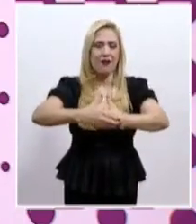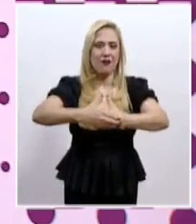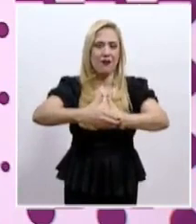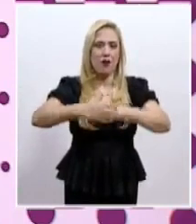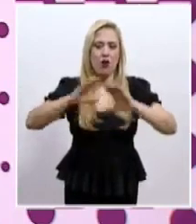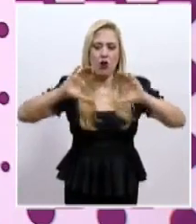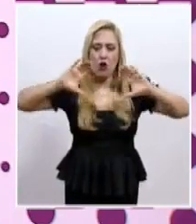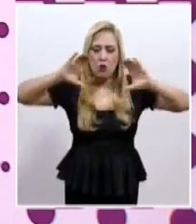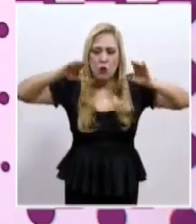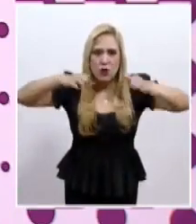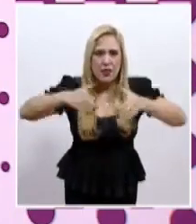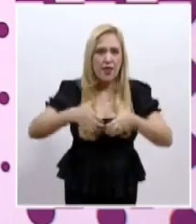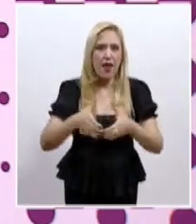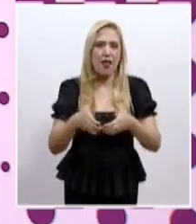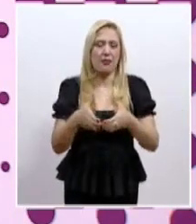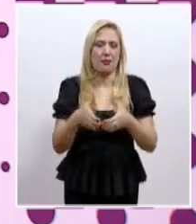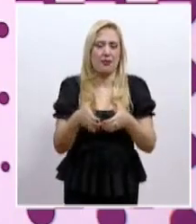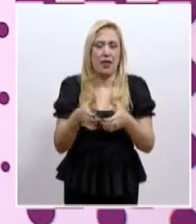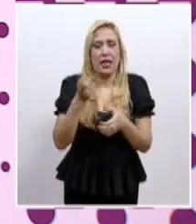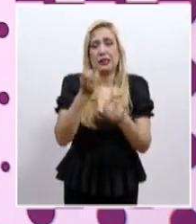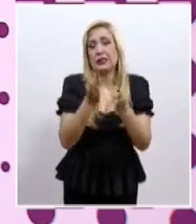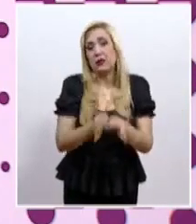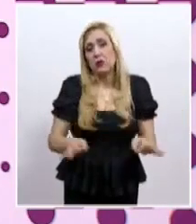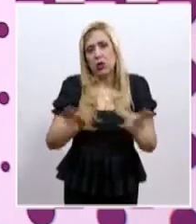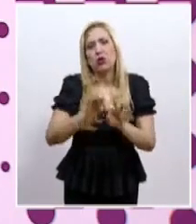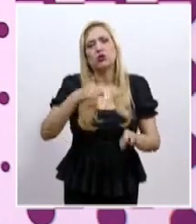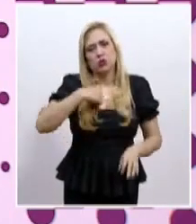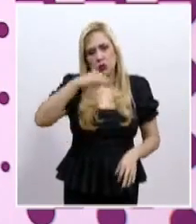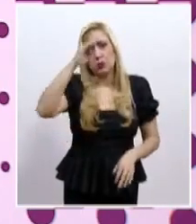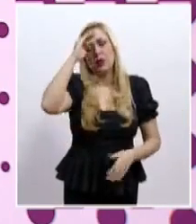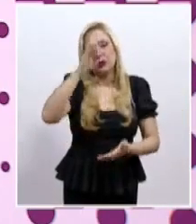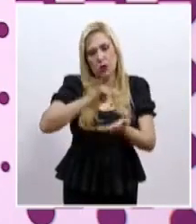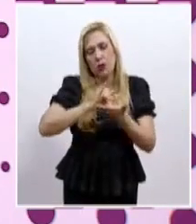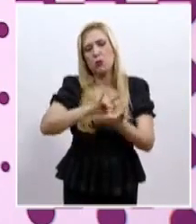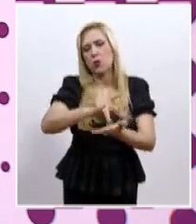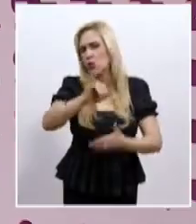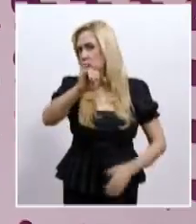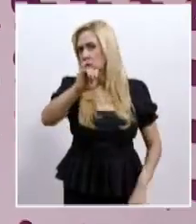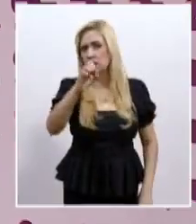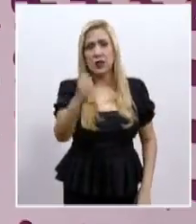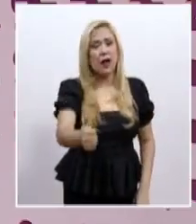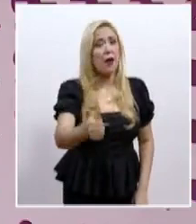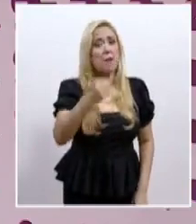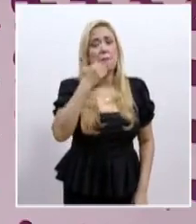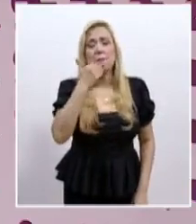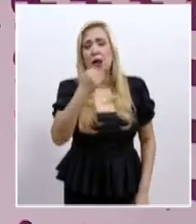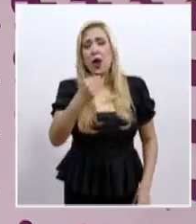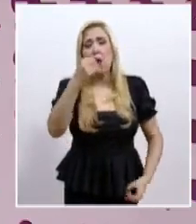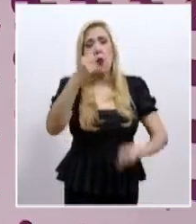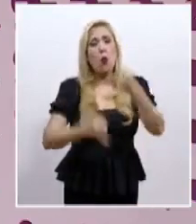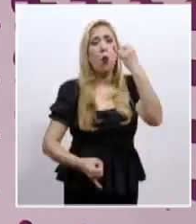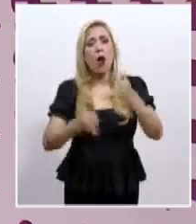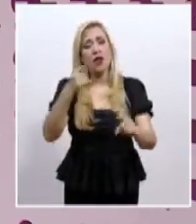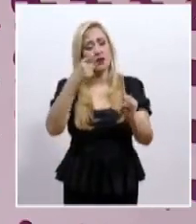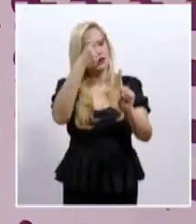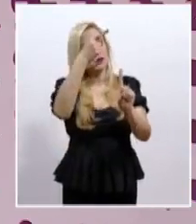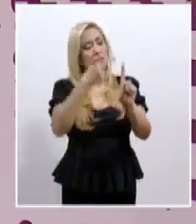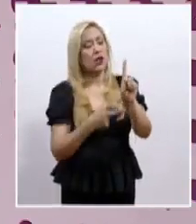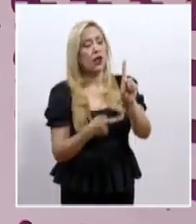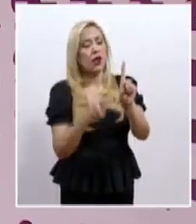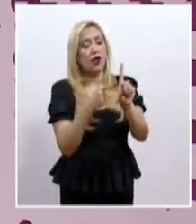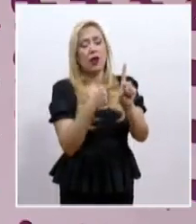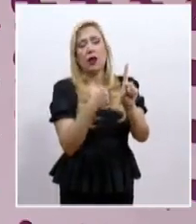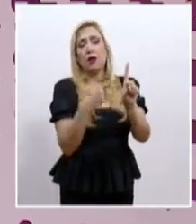hemos ido avanzando también en ese sentido y soy de los que apoya esta gestión en donde dejemos de ver al juez simplemente como